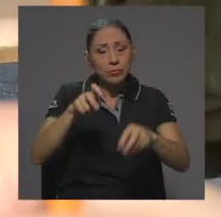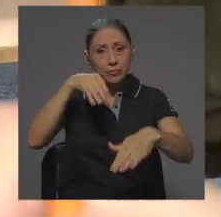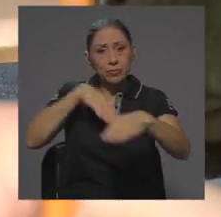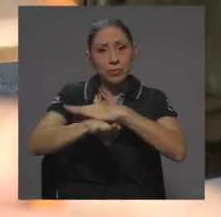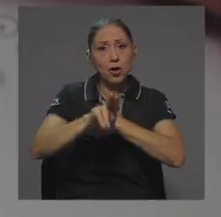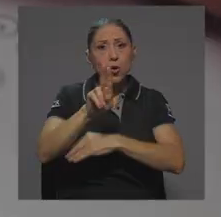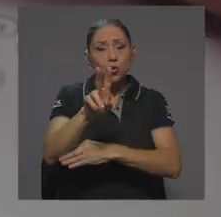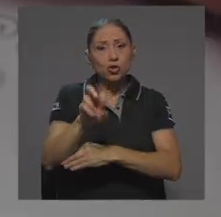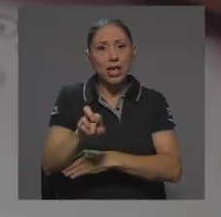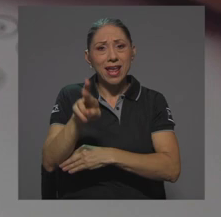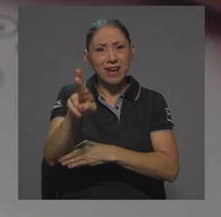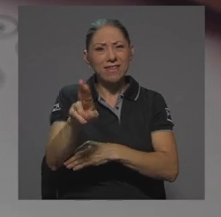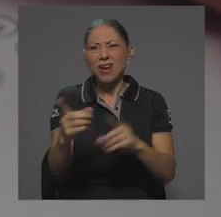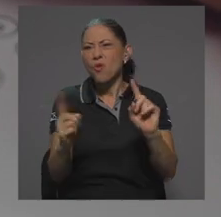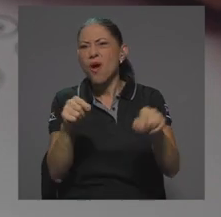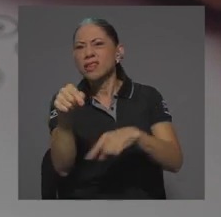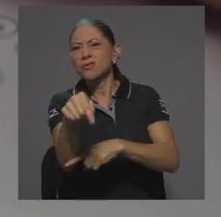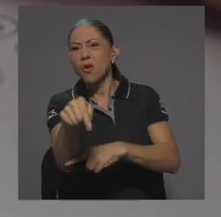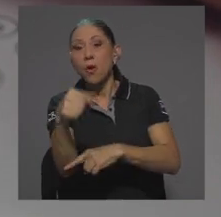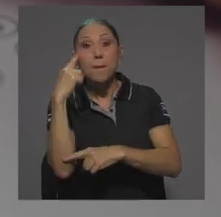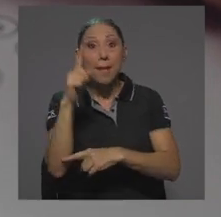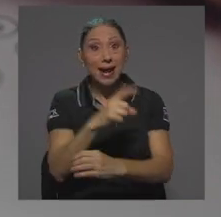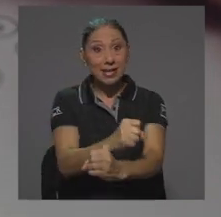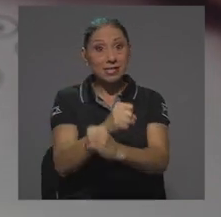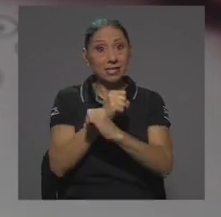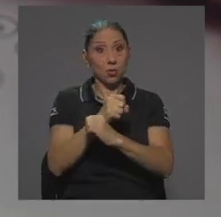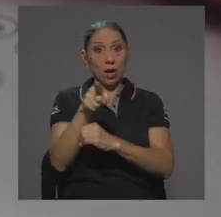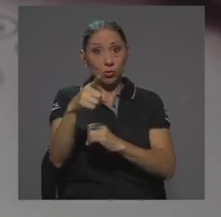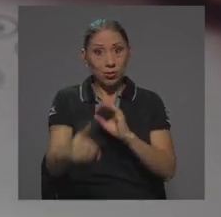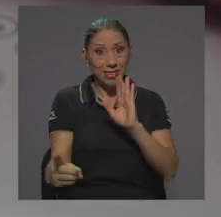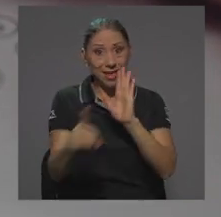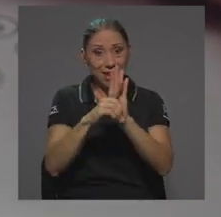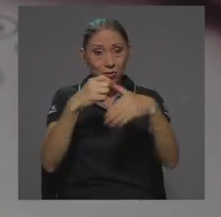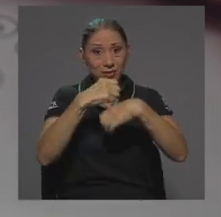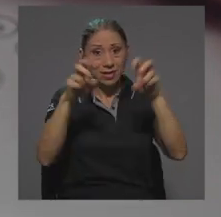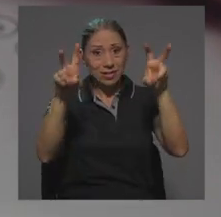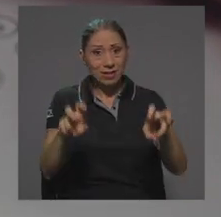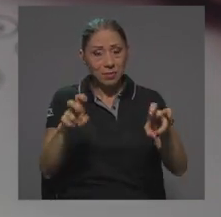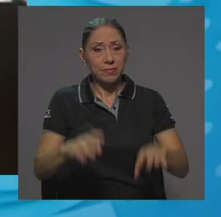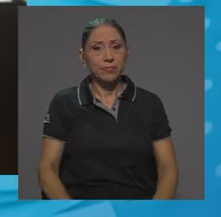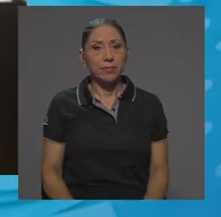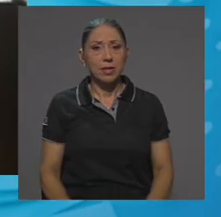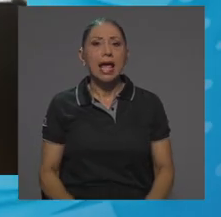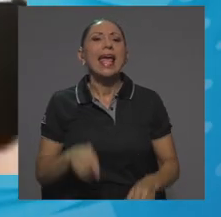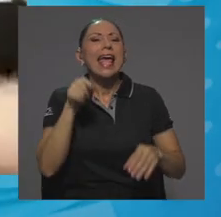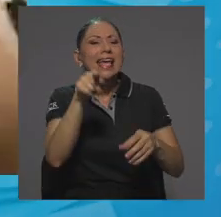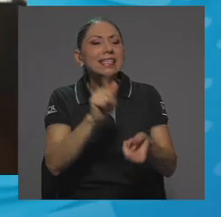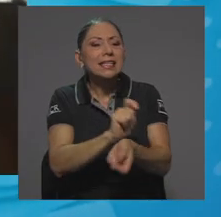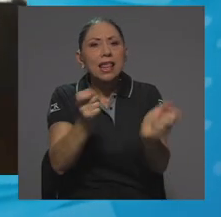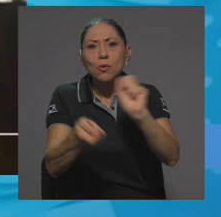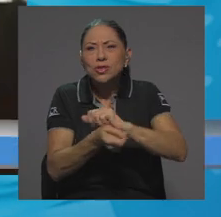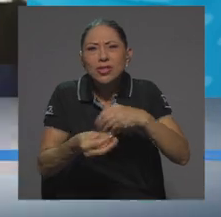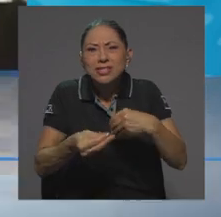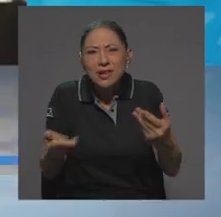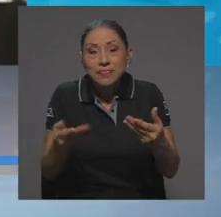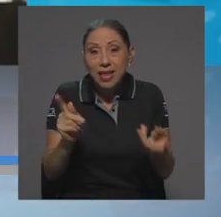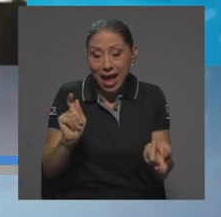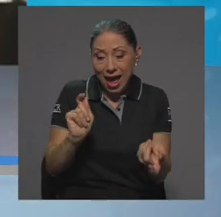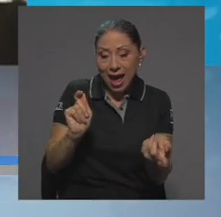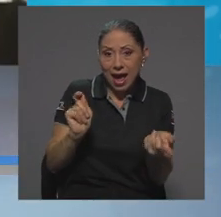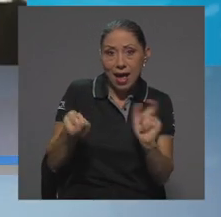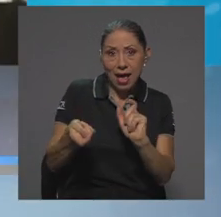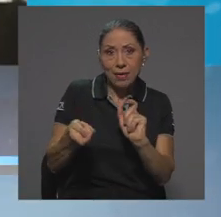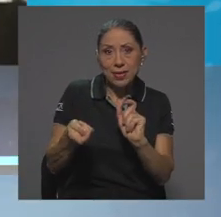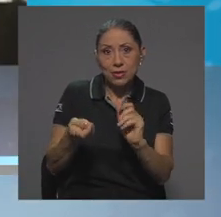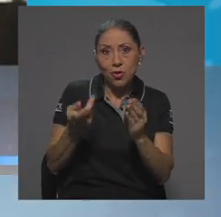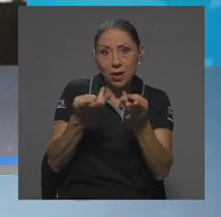de la UCR para garantizar el derecho de realizar el examen? Son básicamente en acceso al material, ¿verdad? Una adaptación al